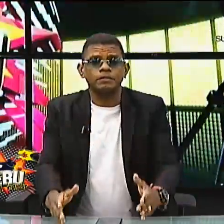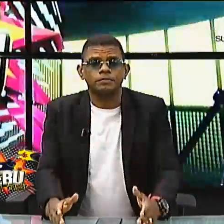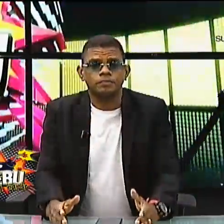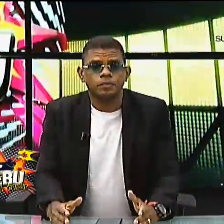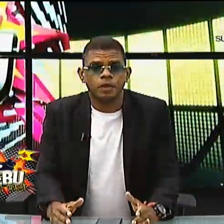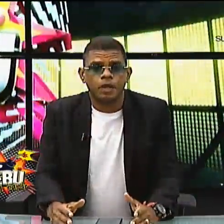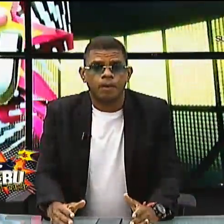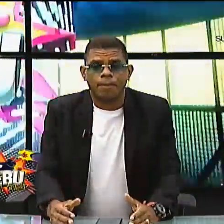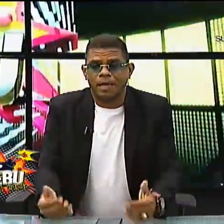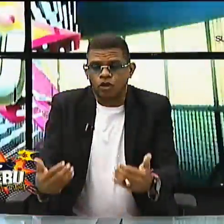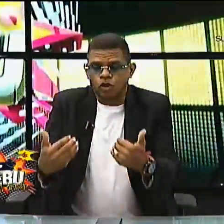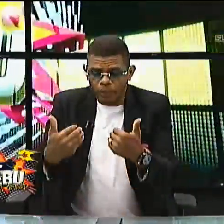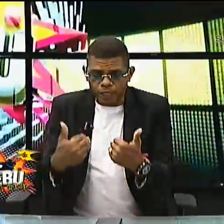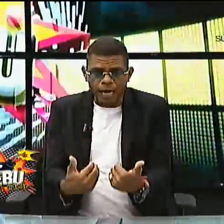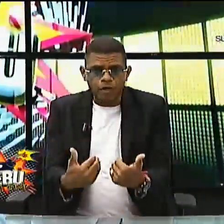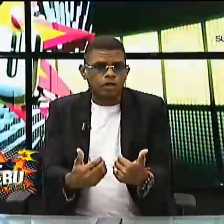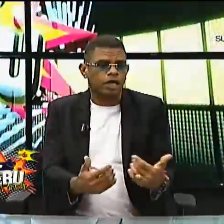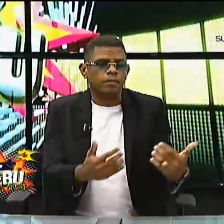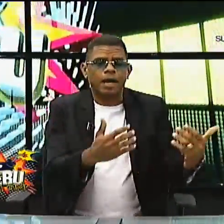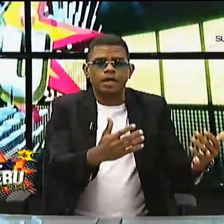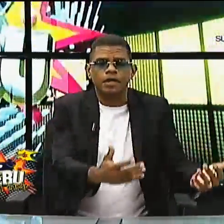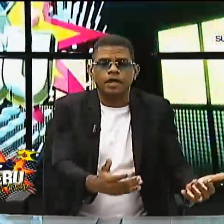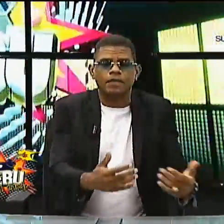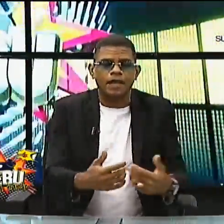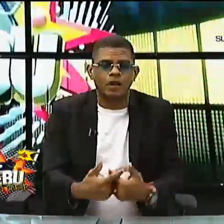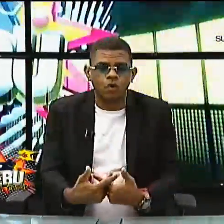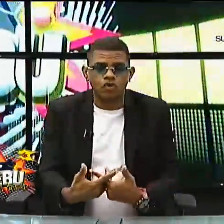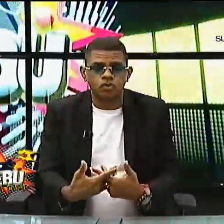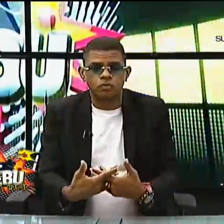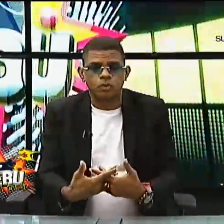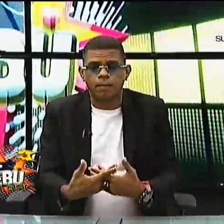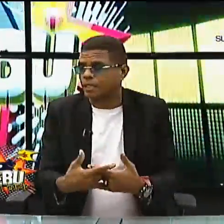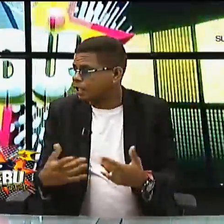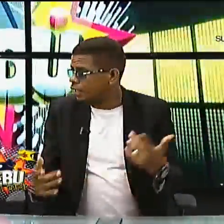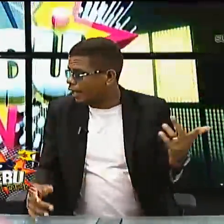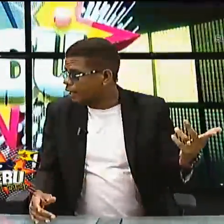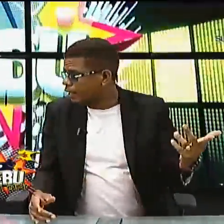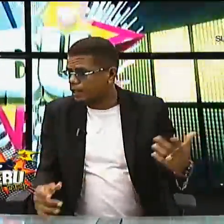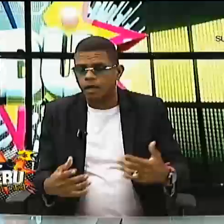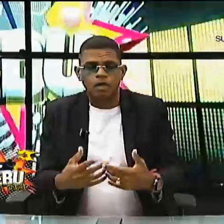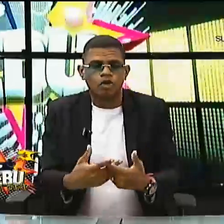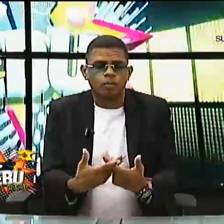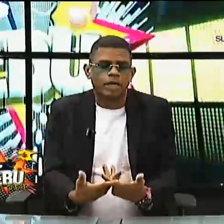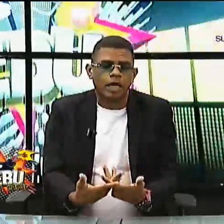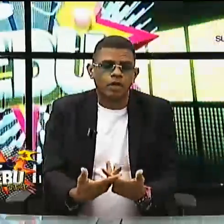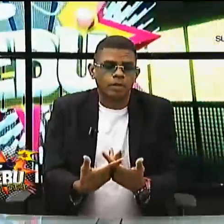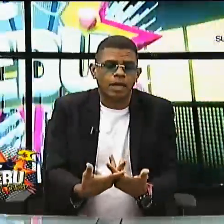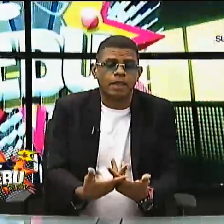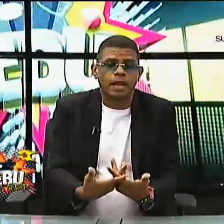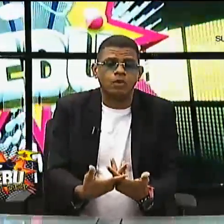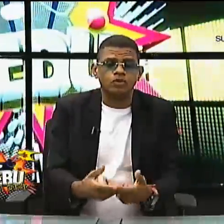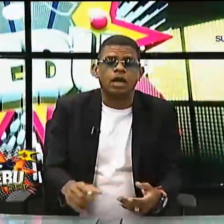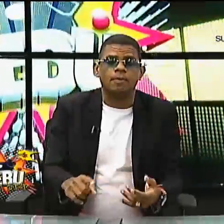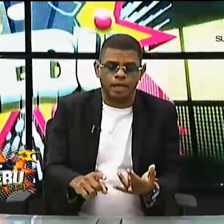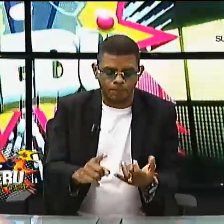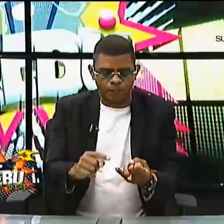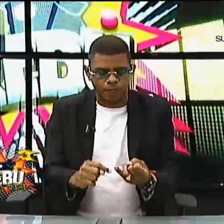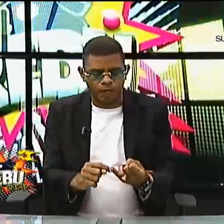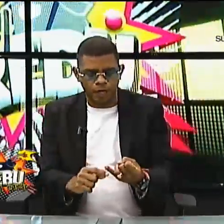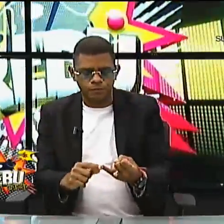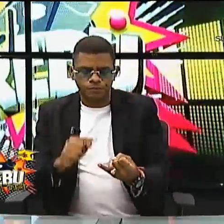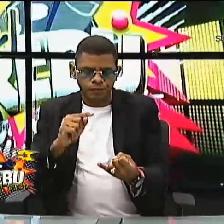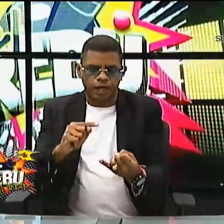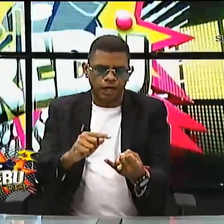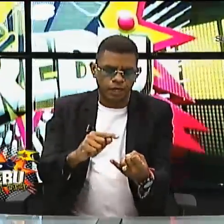pedían para los dominicanos que iban allí a dar a luz, a maternidad aquí, los dominicanos que iban a dar a luz, había que